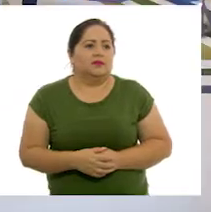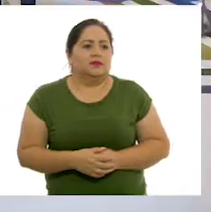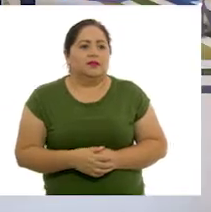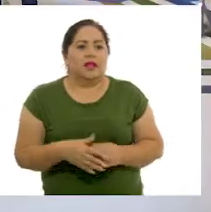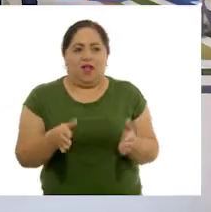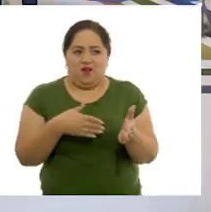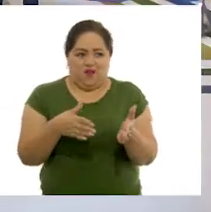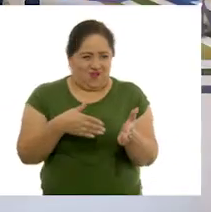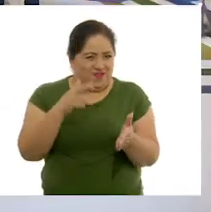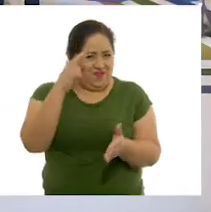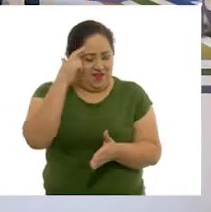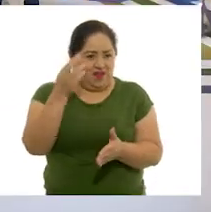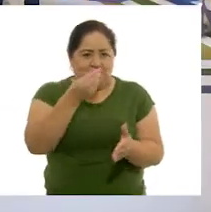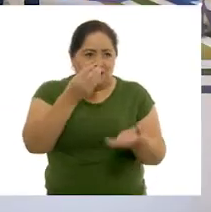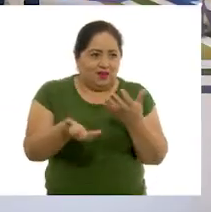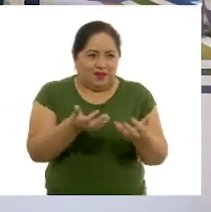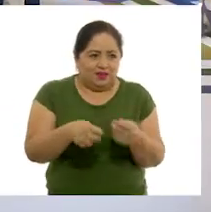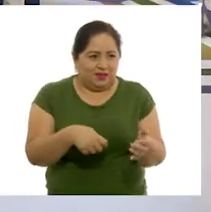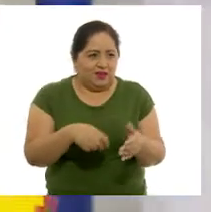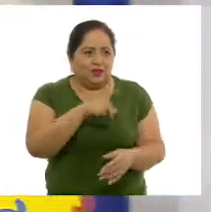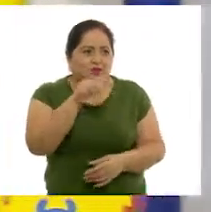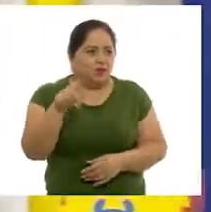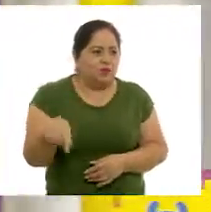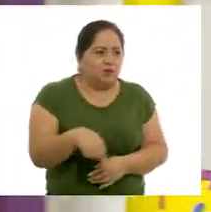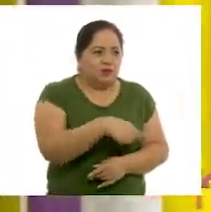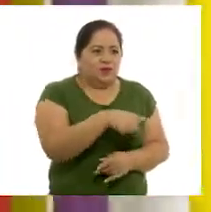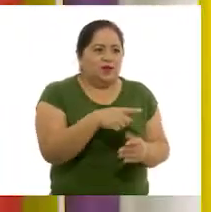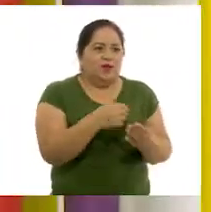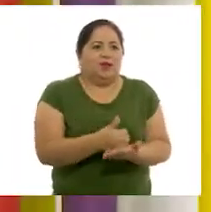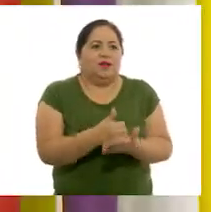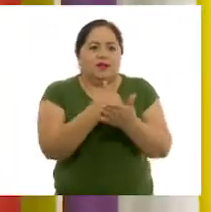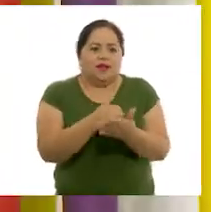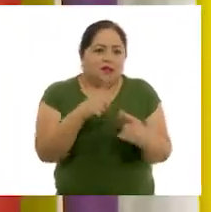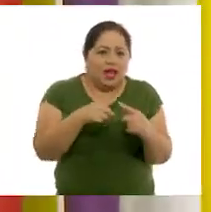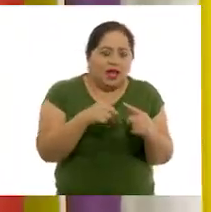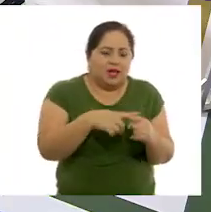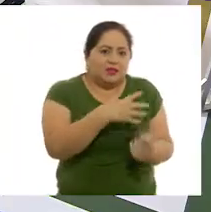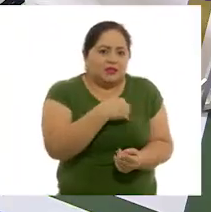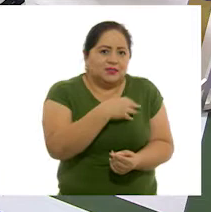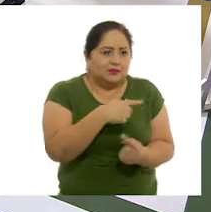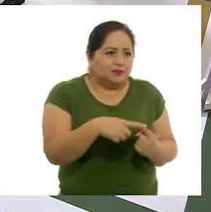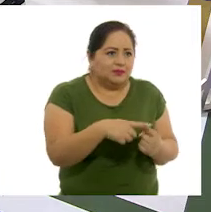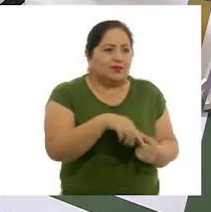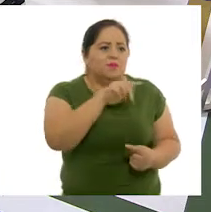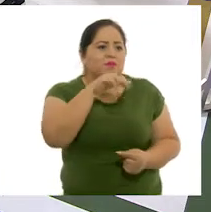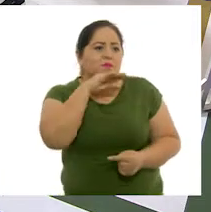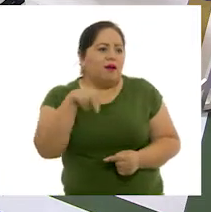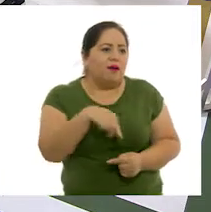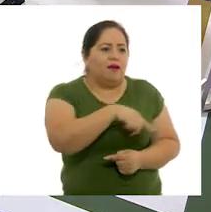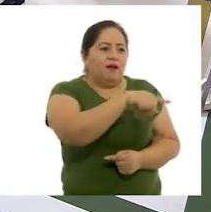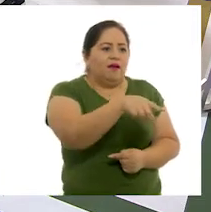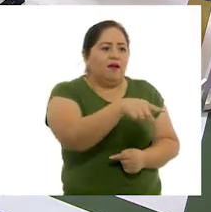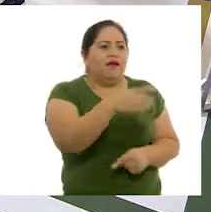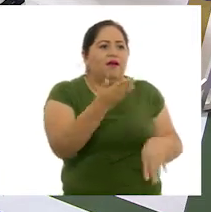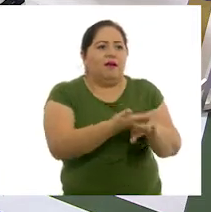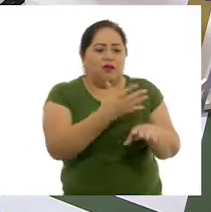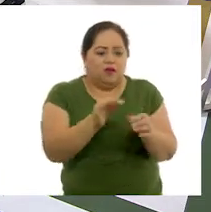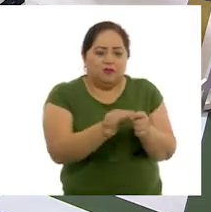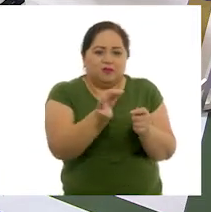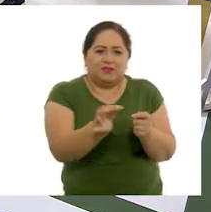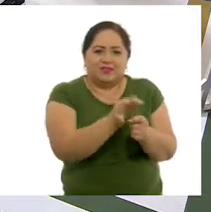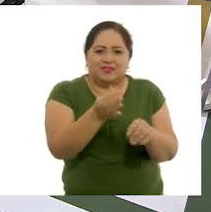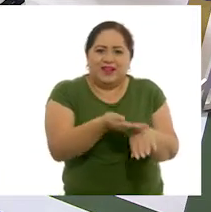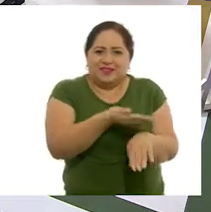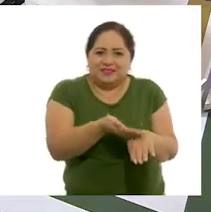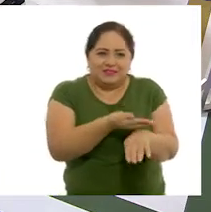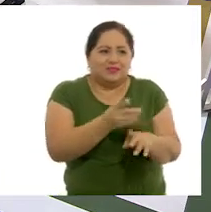cocina preparando algo la mamá. Después se viene aquí a ayudarle con la tarea a alguno de los niños. Después se viene aquí a coser